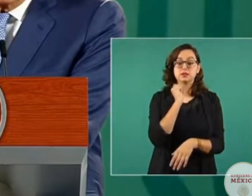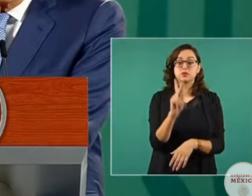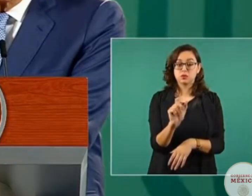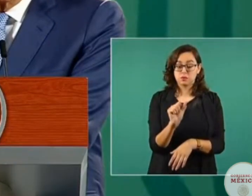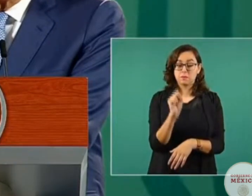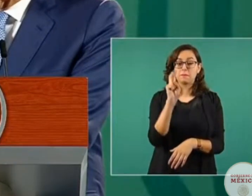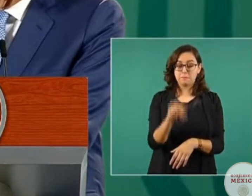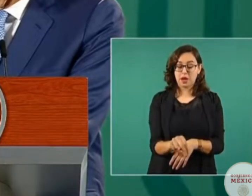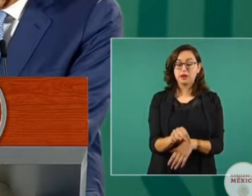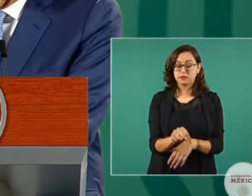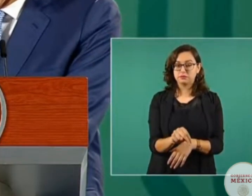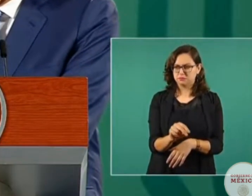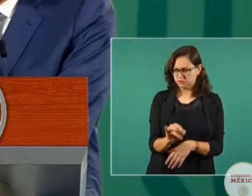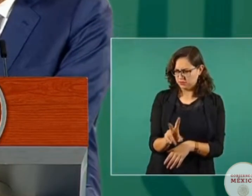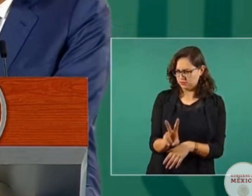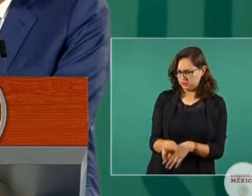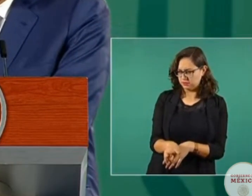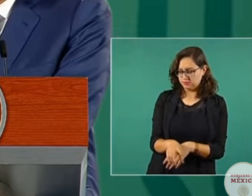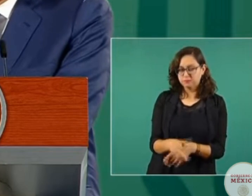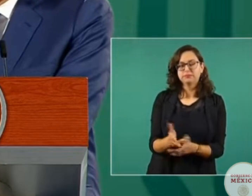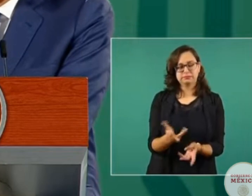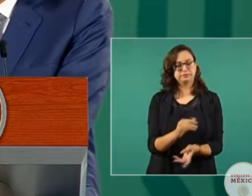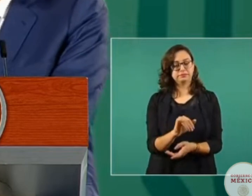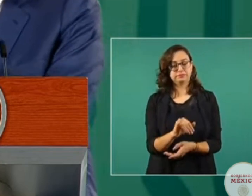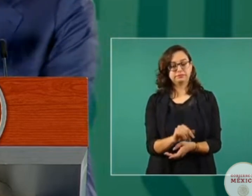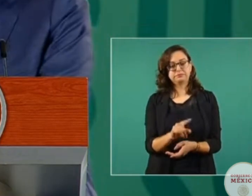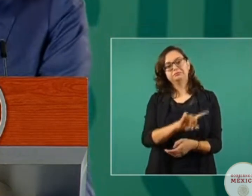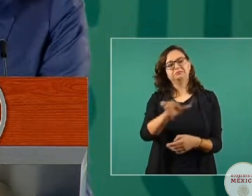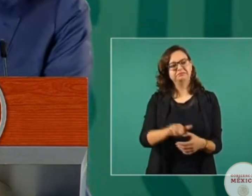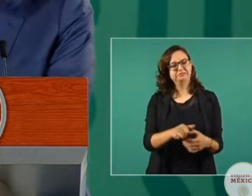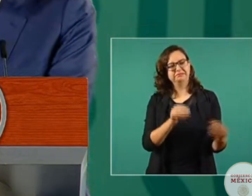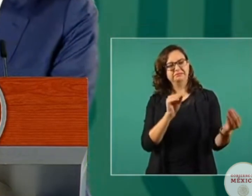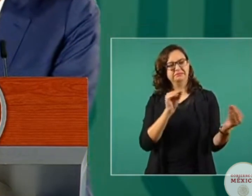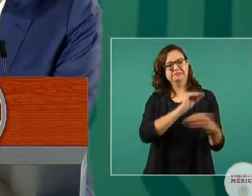Sí, ¿verdad? Sí. Y luego se pelea y se pasa al PRI